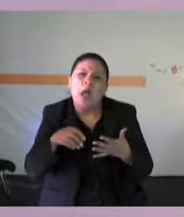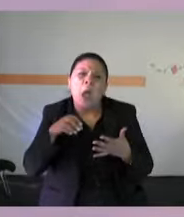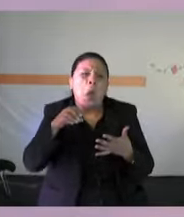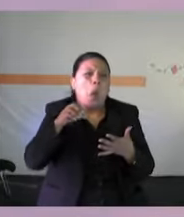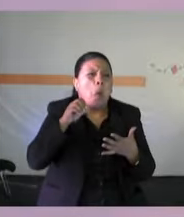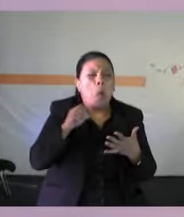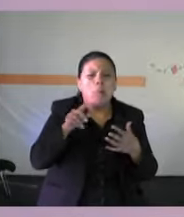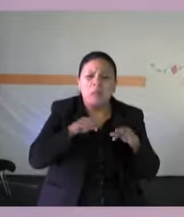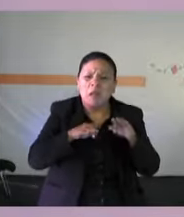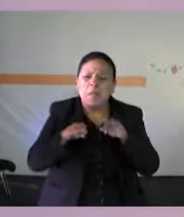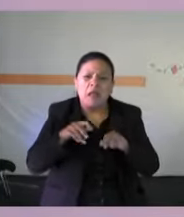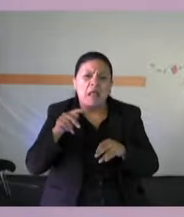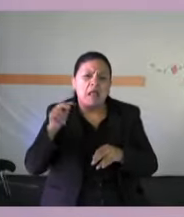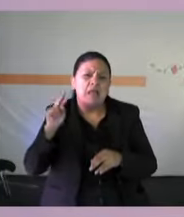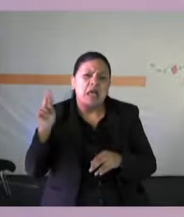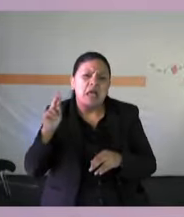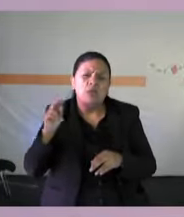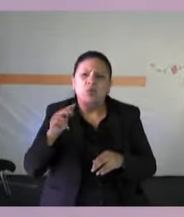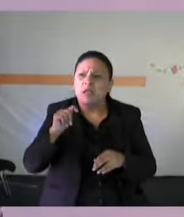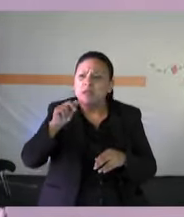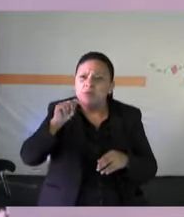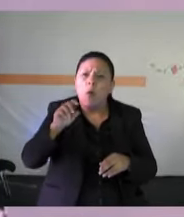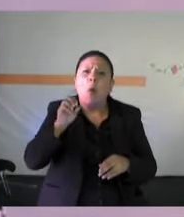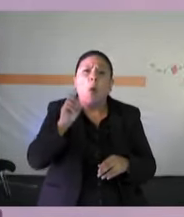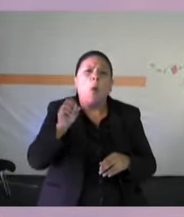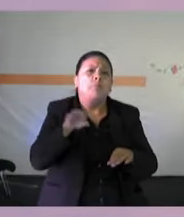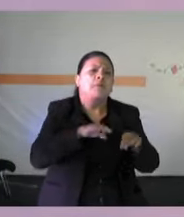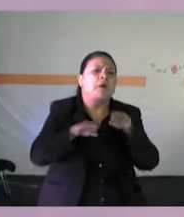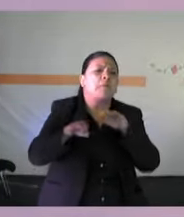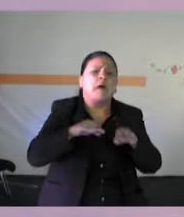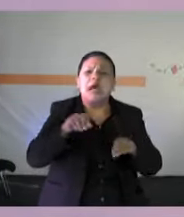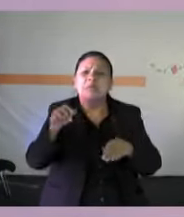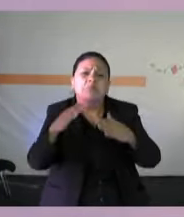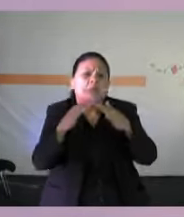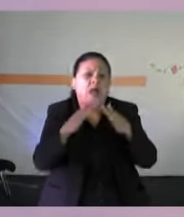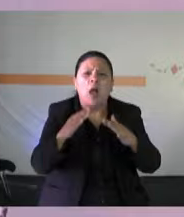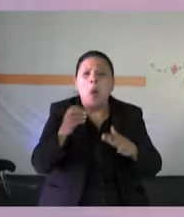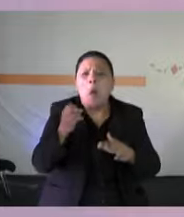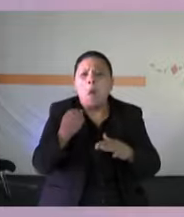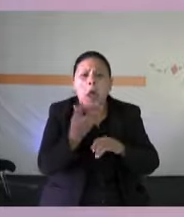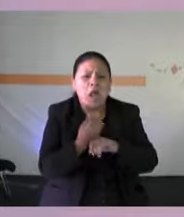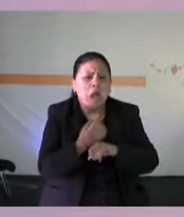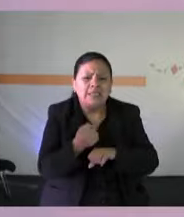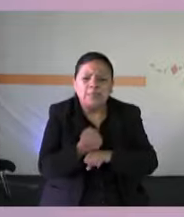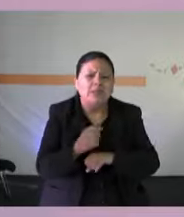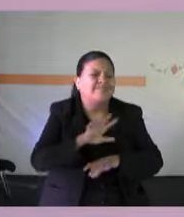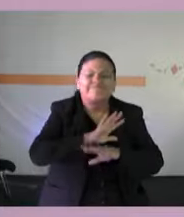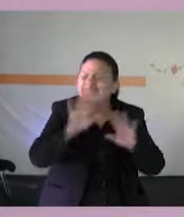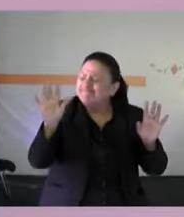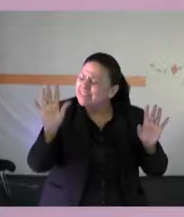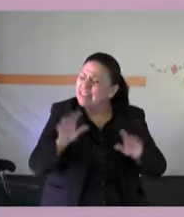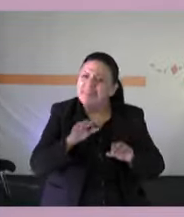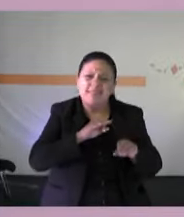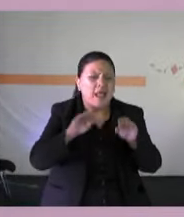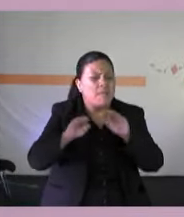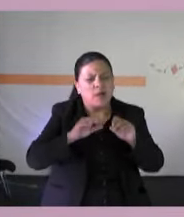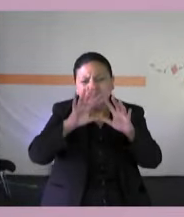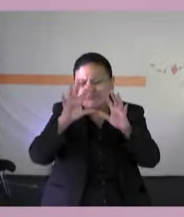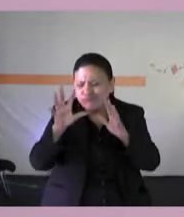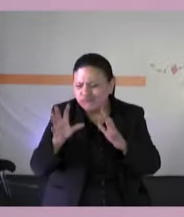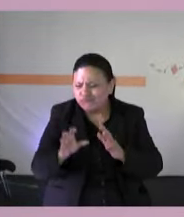o trabajas en una casa, o no sé, o arreglas zapatos, o haces lo que sea,